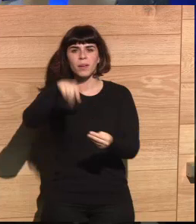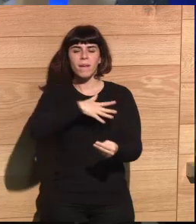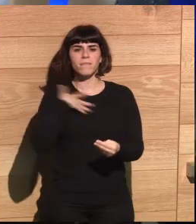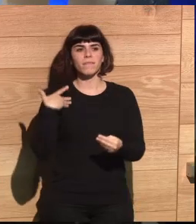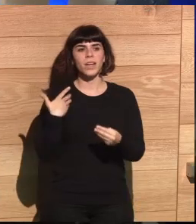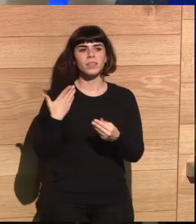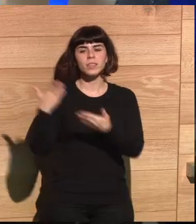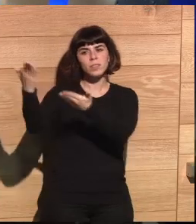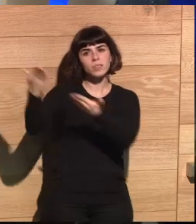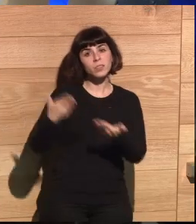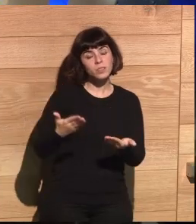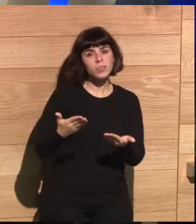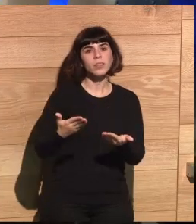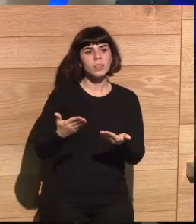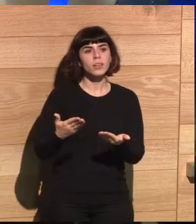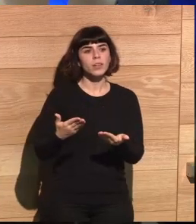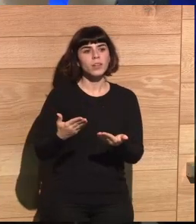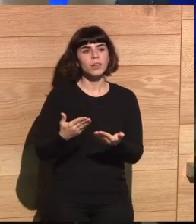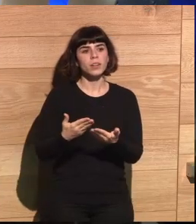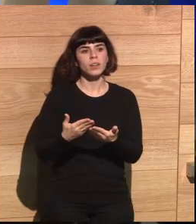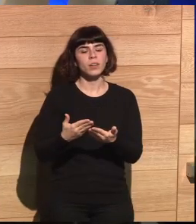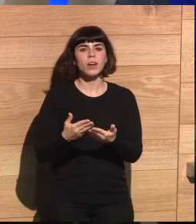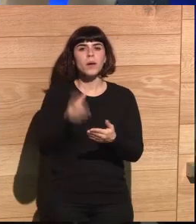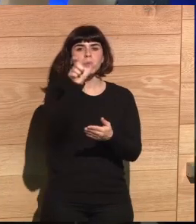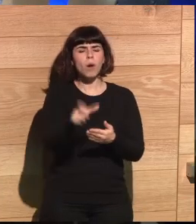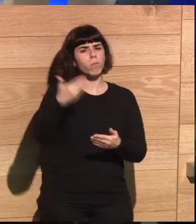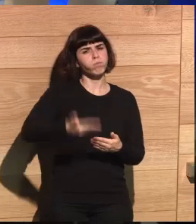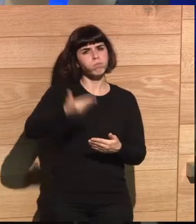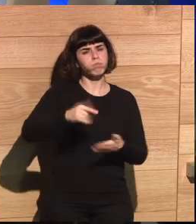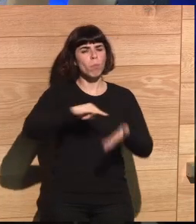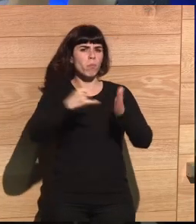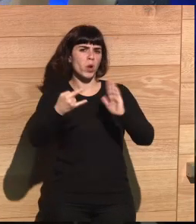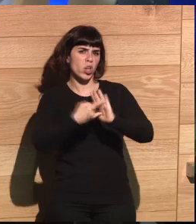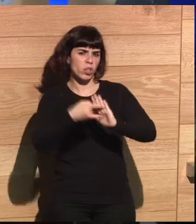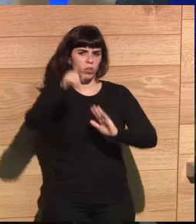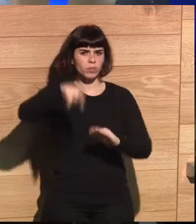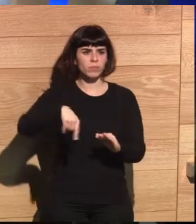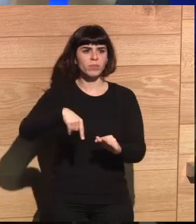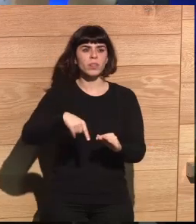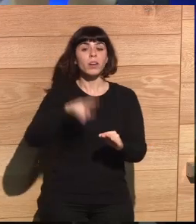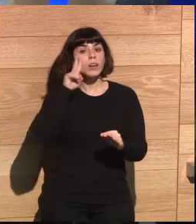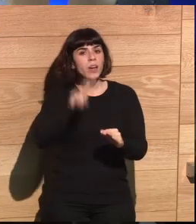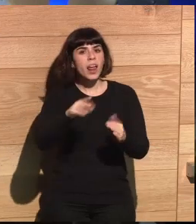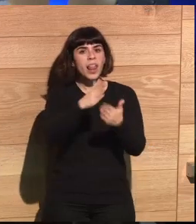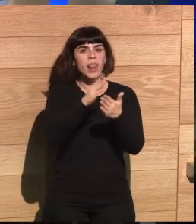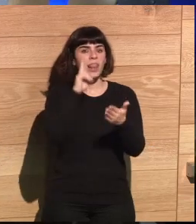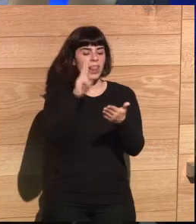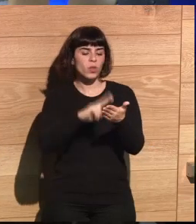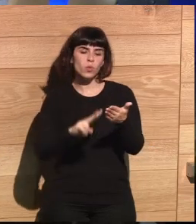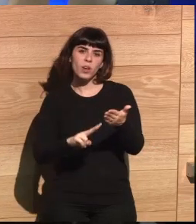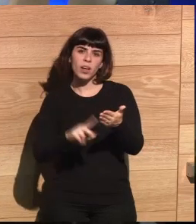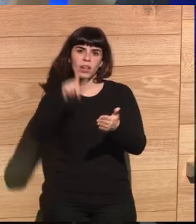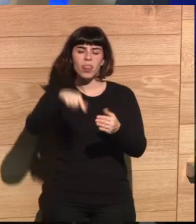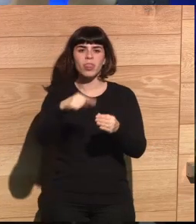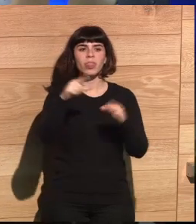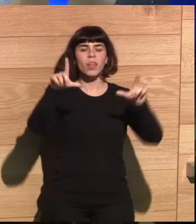aquí con nosotras a una pata indispensable de este proyecto. Habéis visto que durante las lecturas había unas